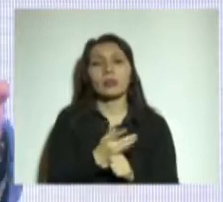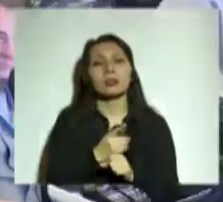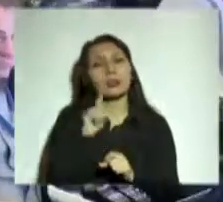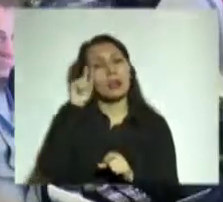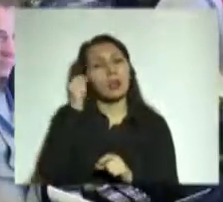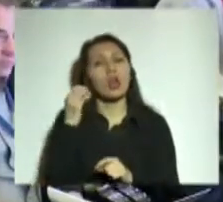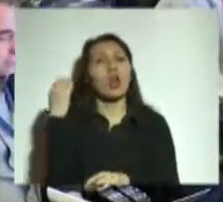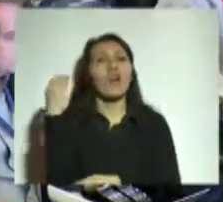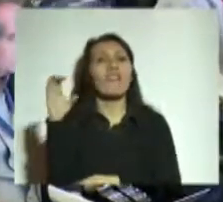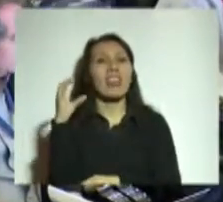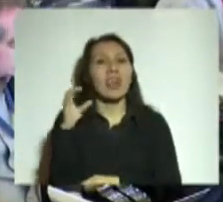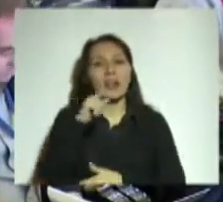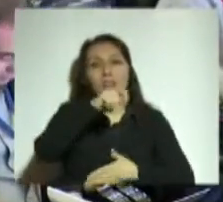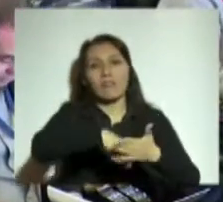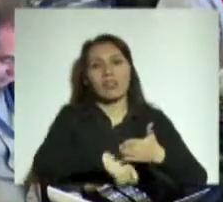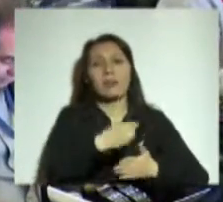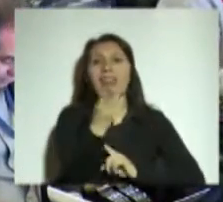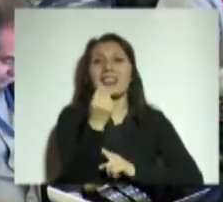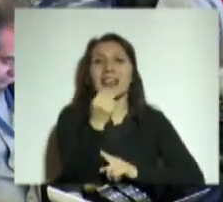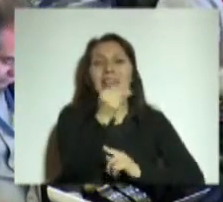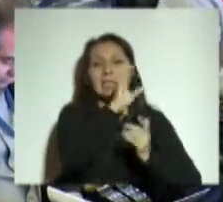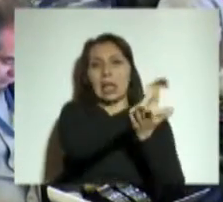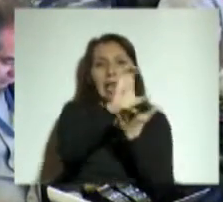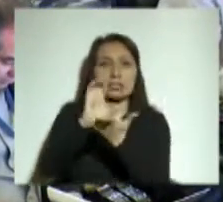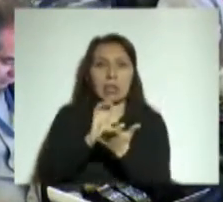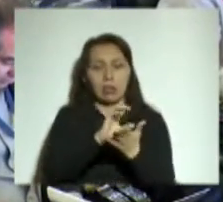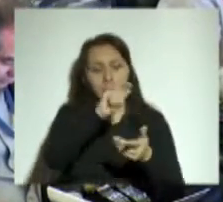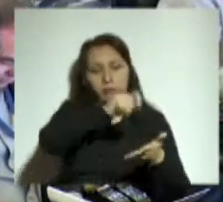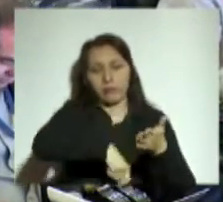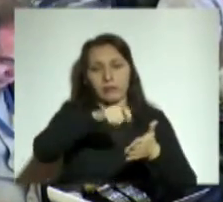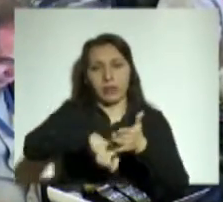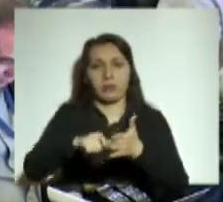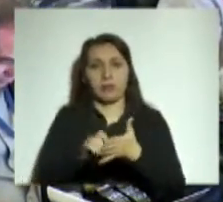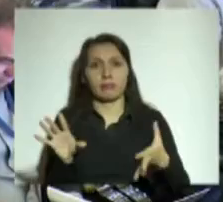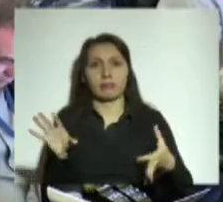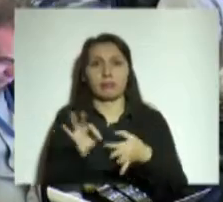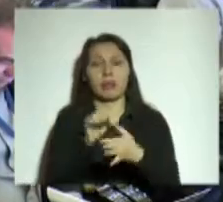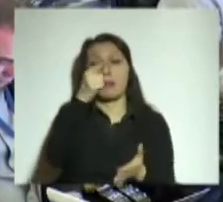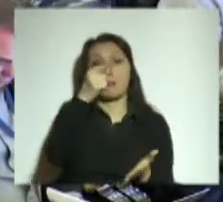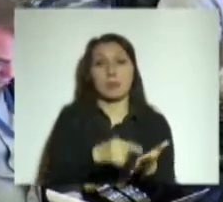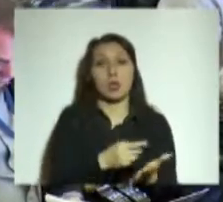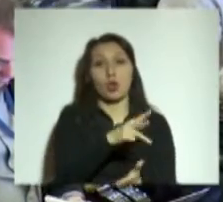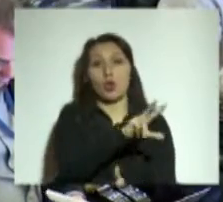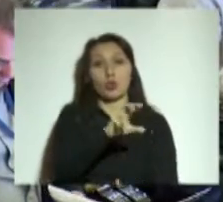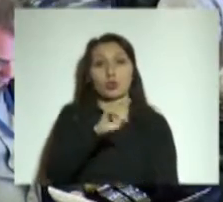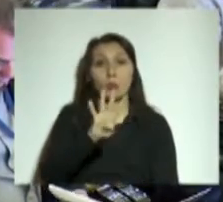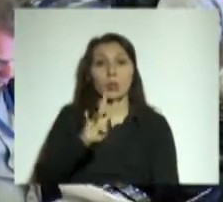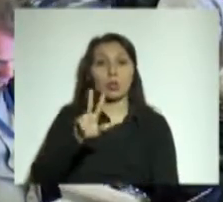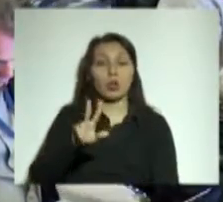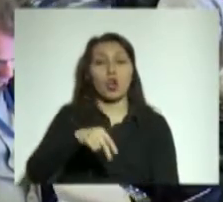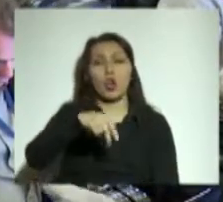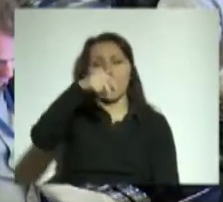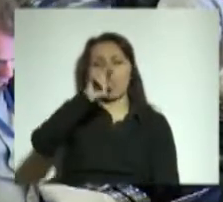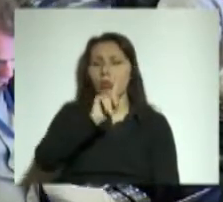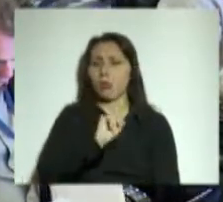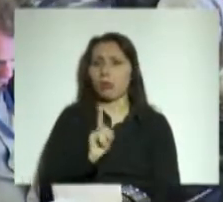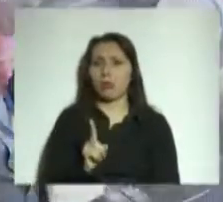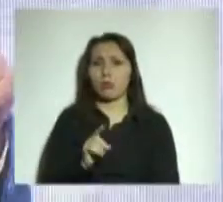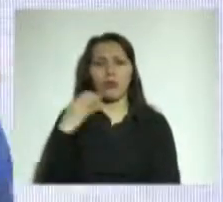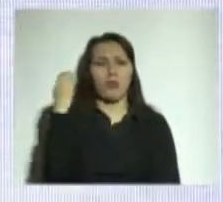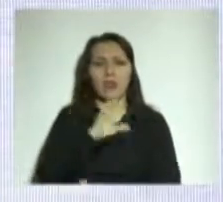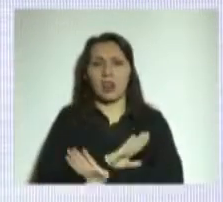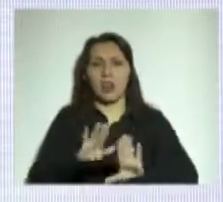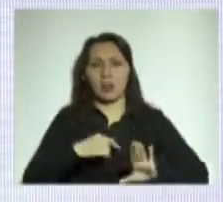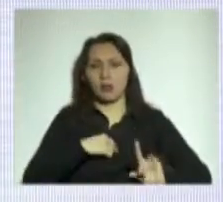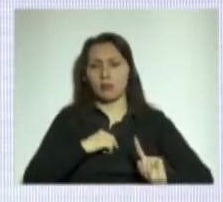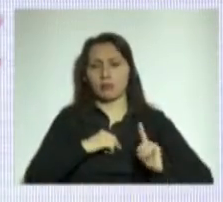una confederación, firman los 13 estados esa confederación y llega 1848 y los del norte dicen no, de confederación nada,